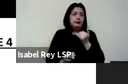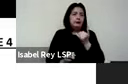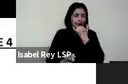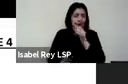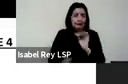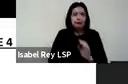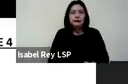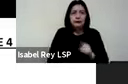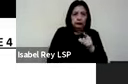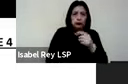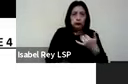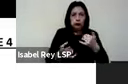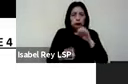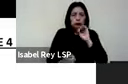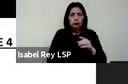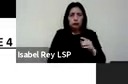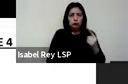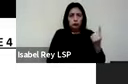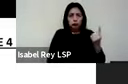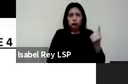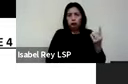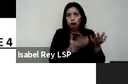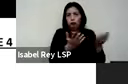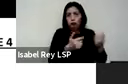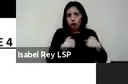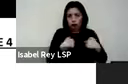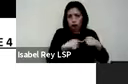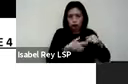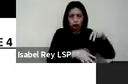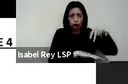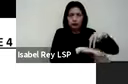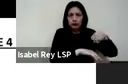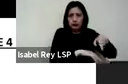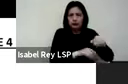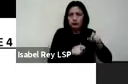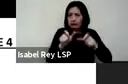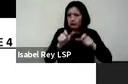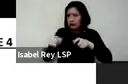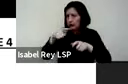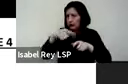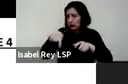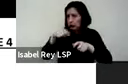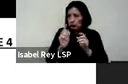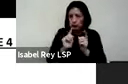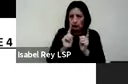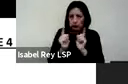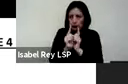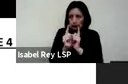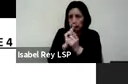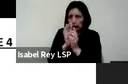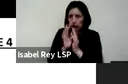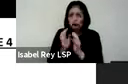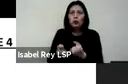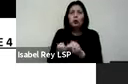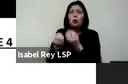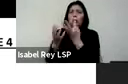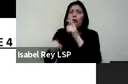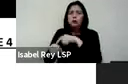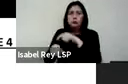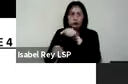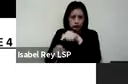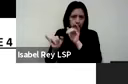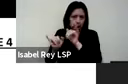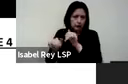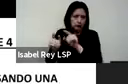esto es lo que les decía. 1, ¿dónde estoy? La gente está o no apretujada, cuánto tiempo permanezco en